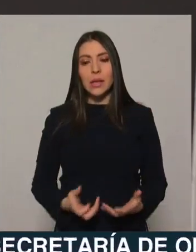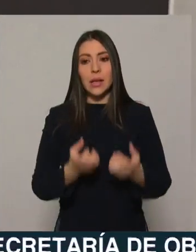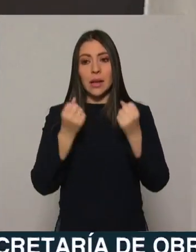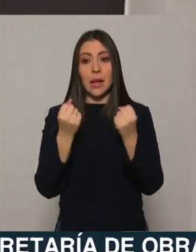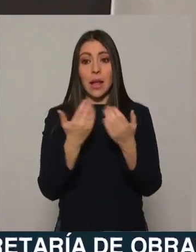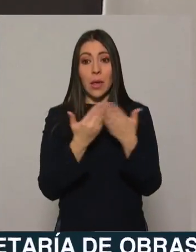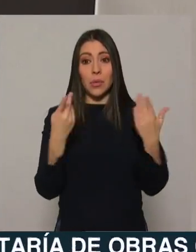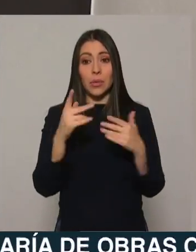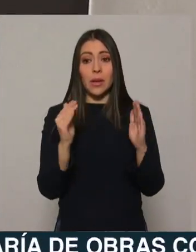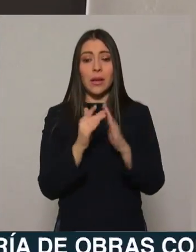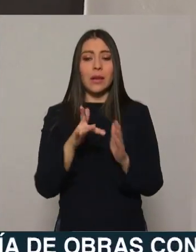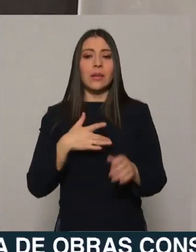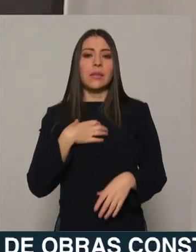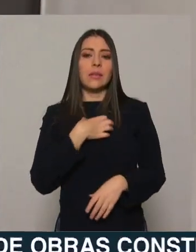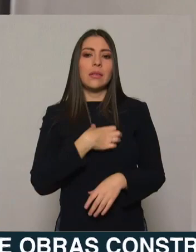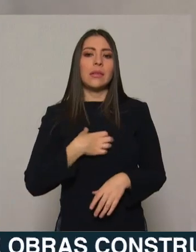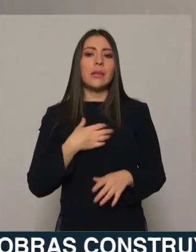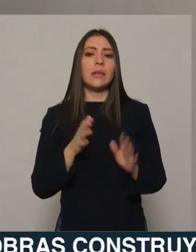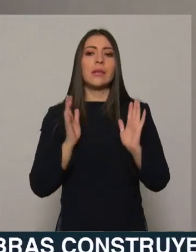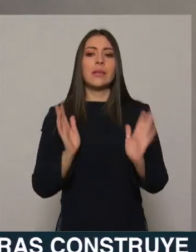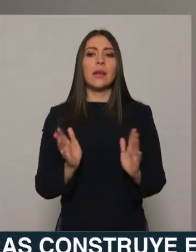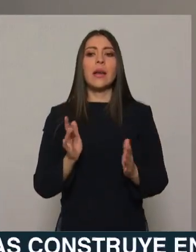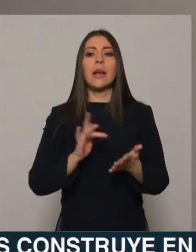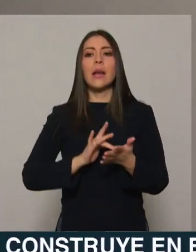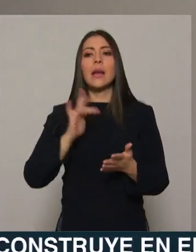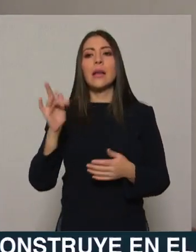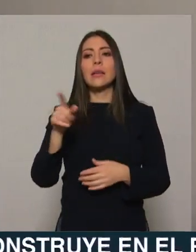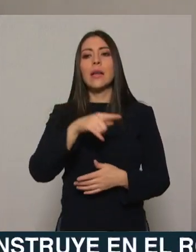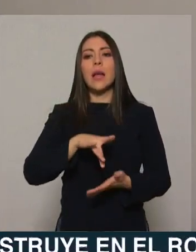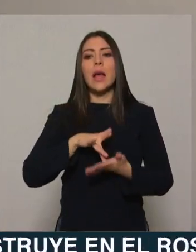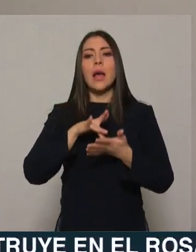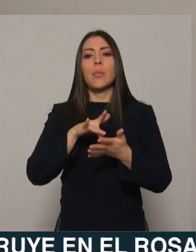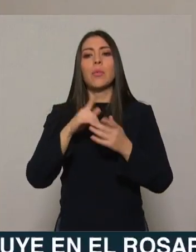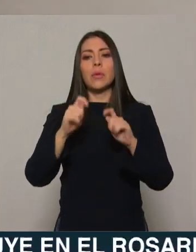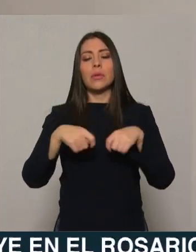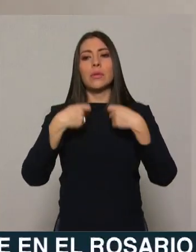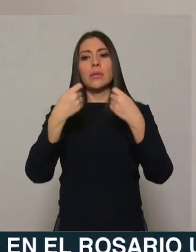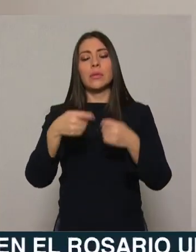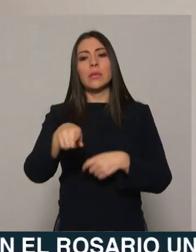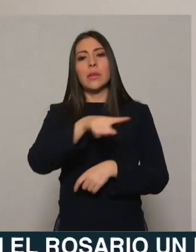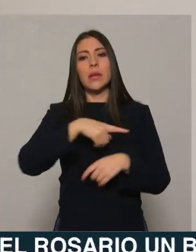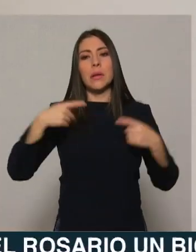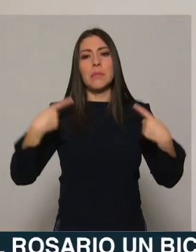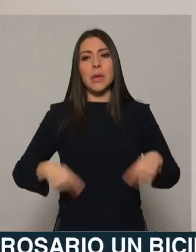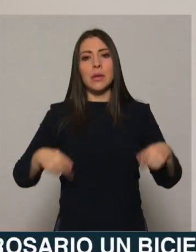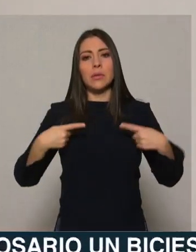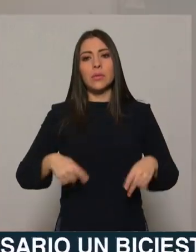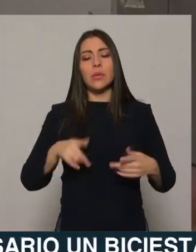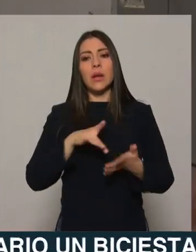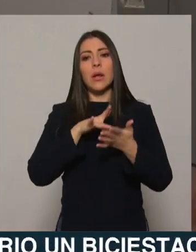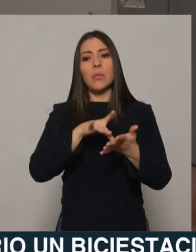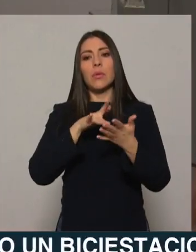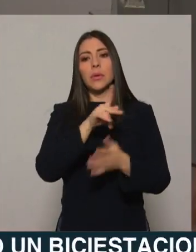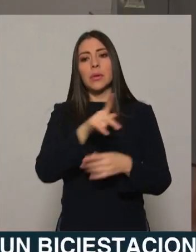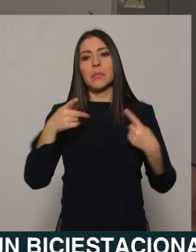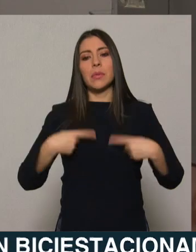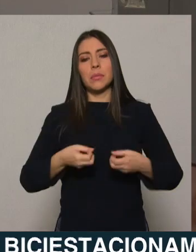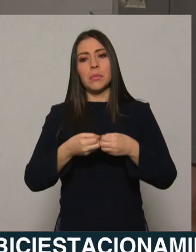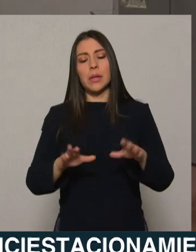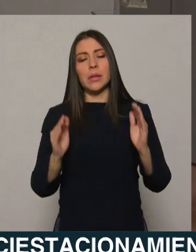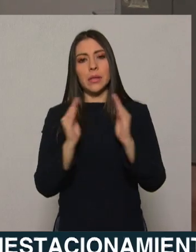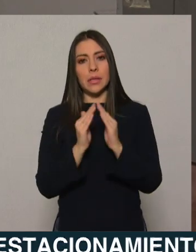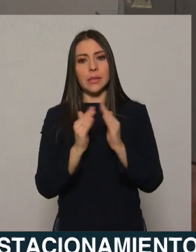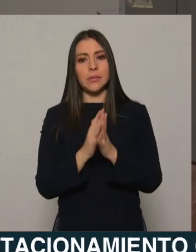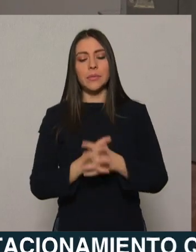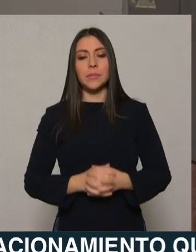ahora disfruta gracias al apoyo que en su momento brindó la sociedad civil a los damnificados. Recibimos ayuda